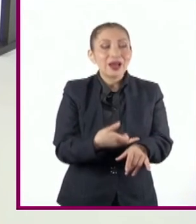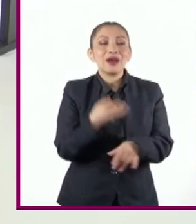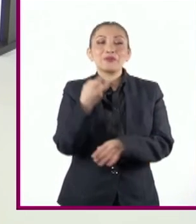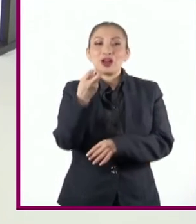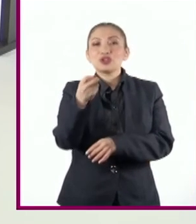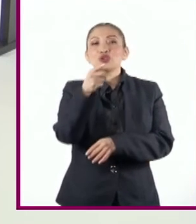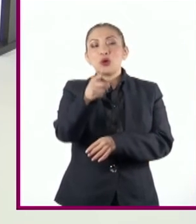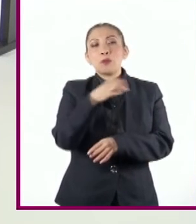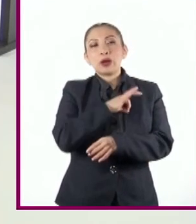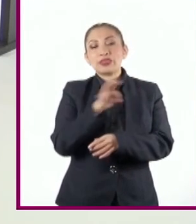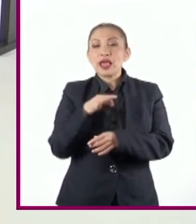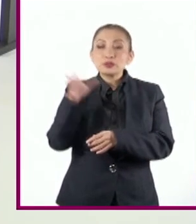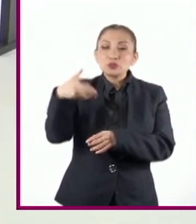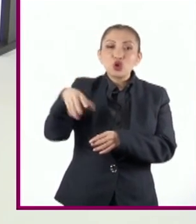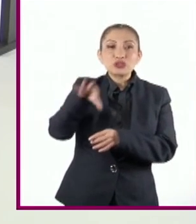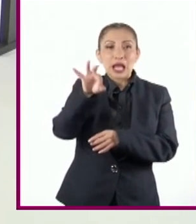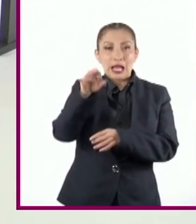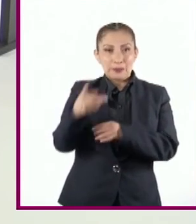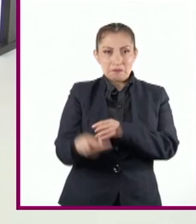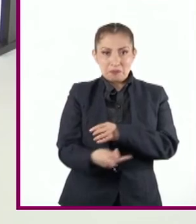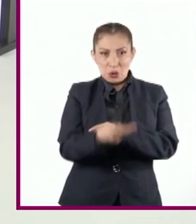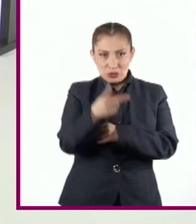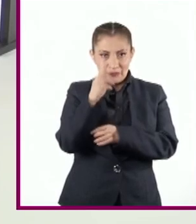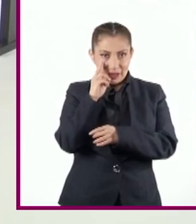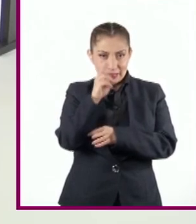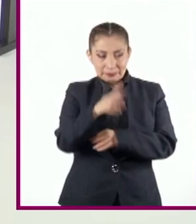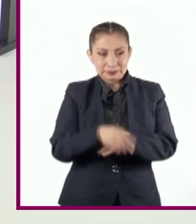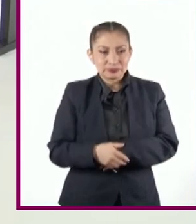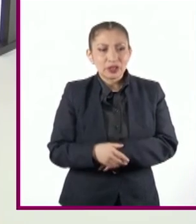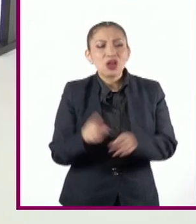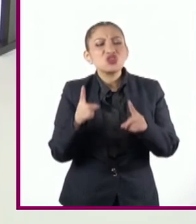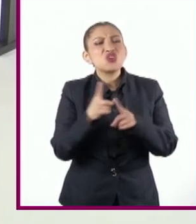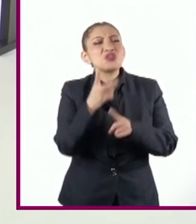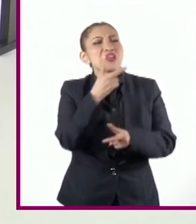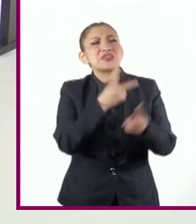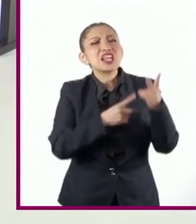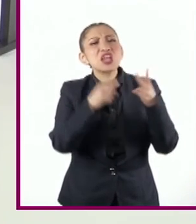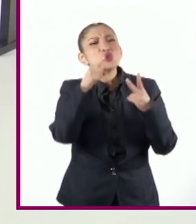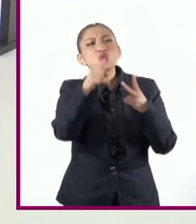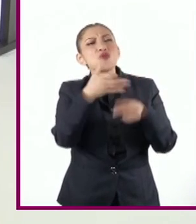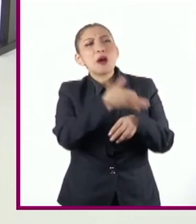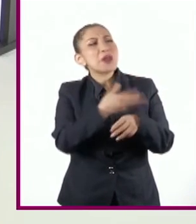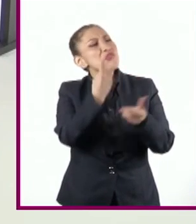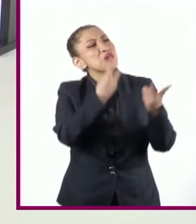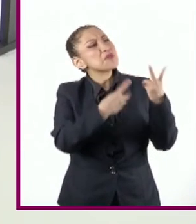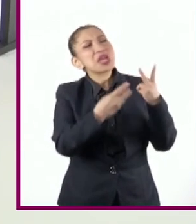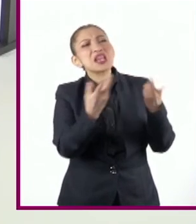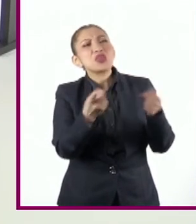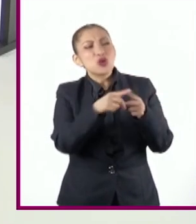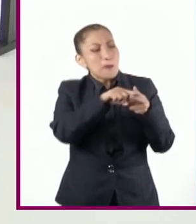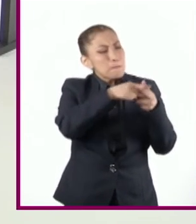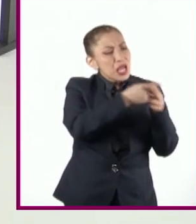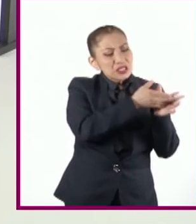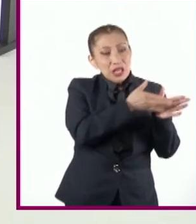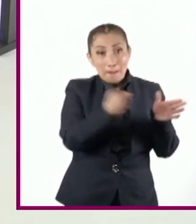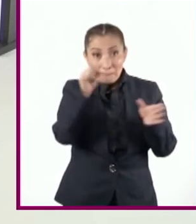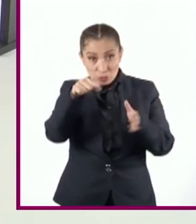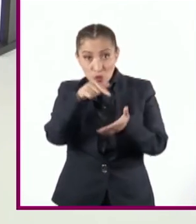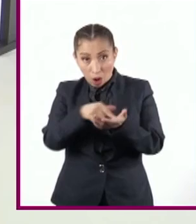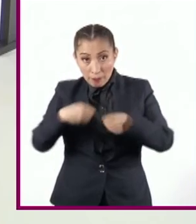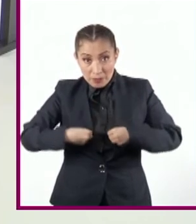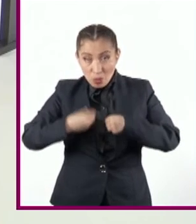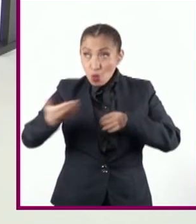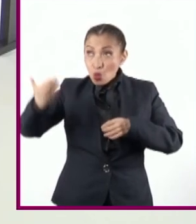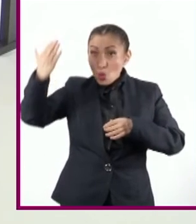ello, pueden apoyarse en las siguientes preguntas. ¿De dónde provienen ustedes y su familia? ¿Siempre han vivido en el mismo